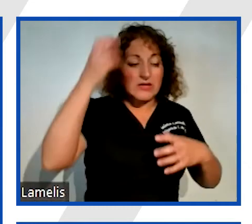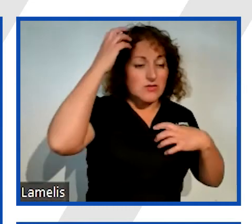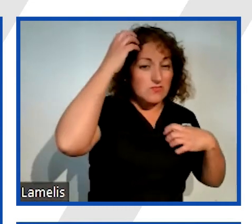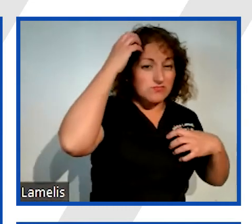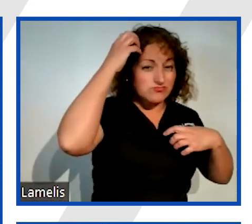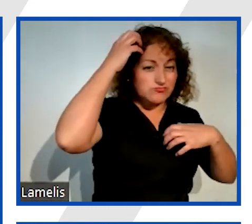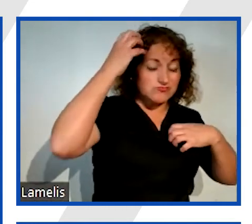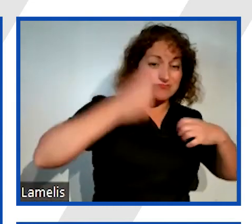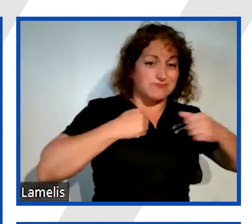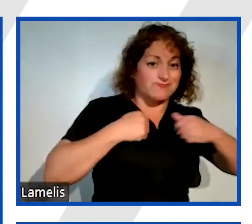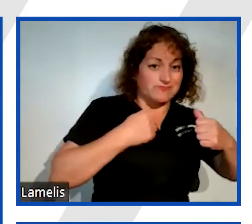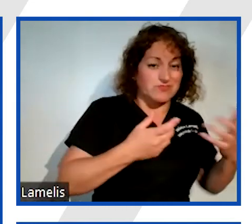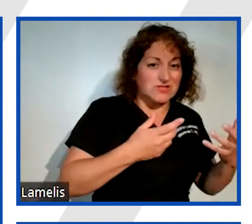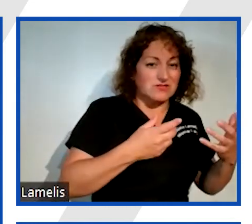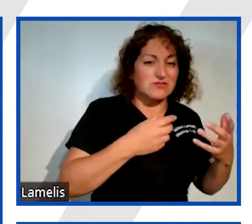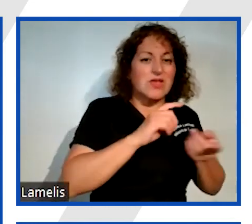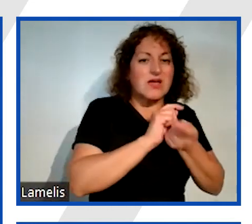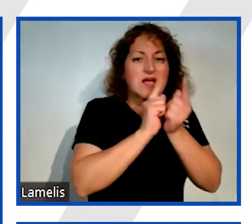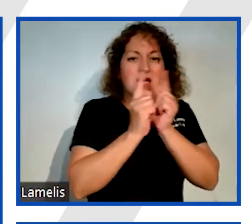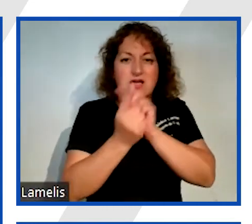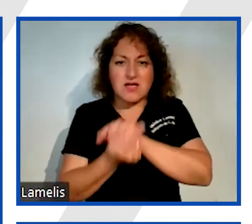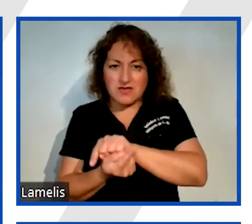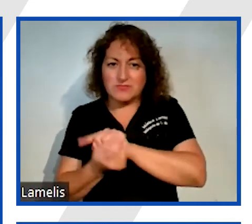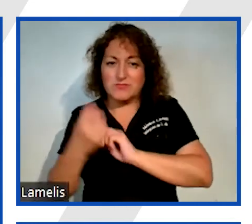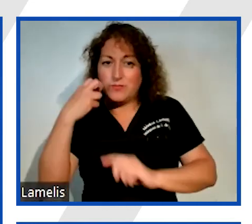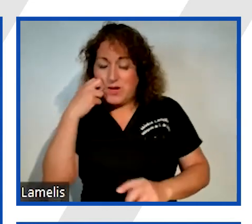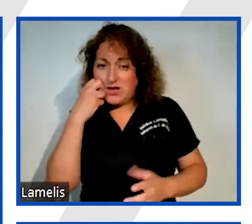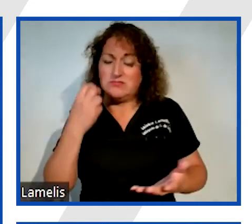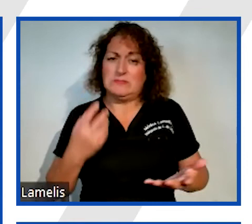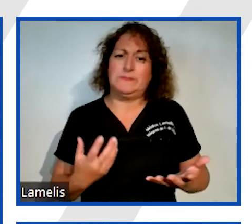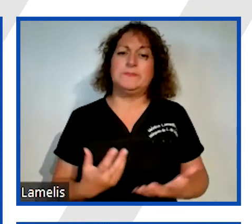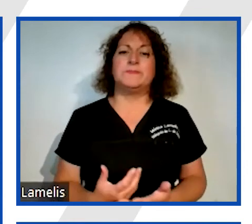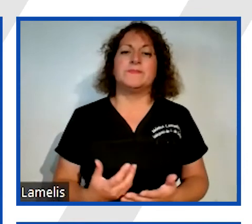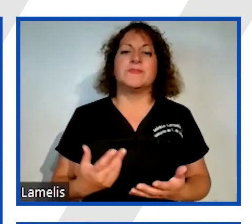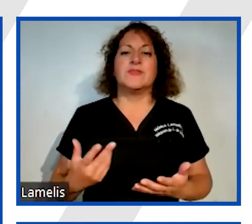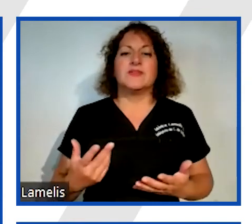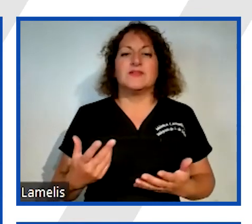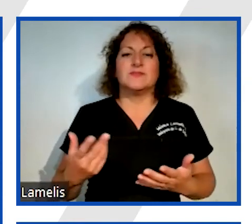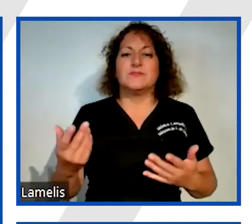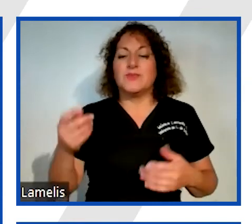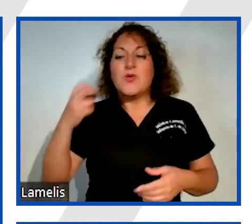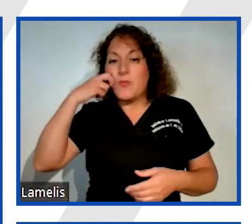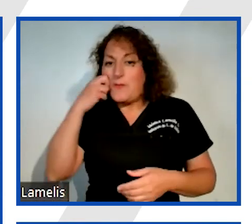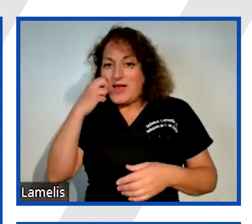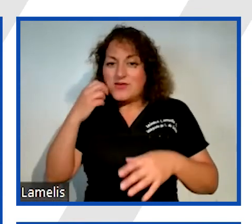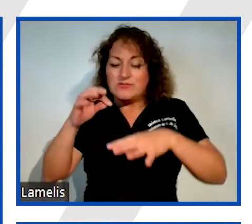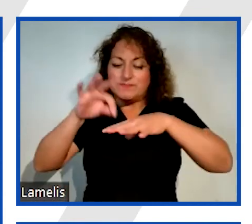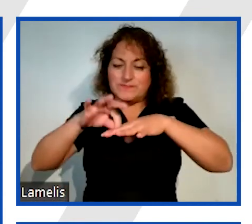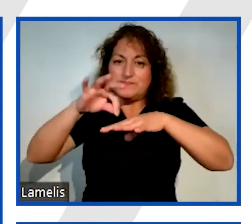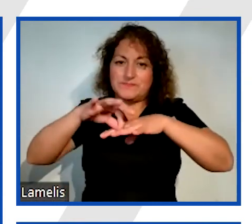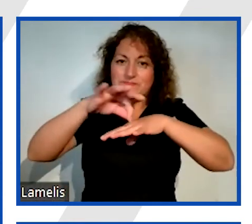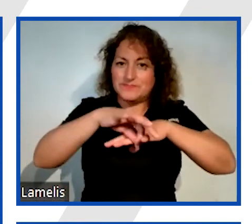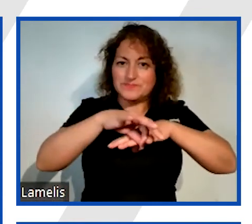tener un cerebro desarrollado la revolución agrícola que fue lo que permitió que se pudieran asentar la ciudad y